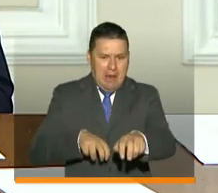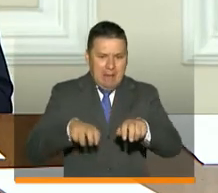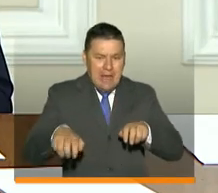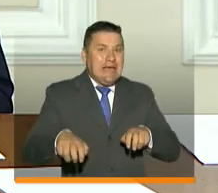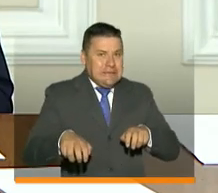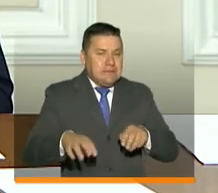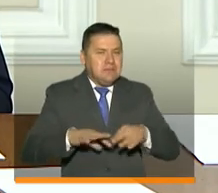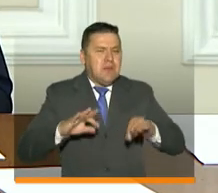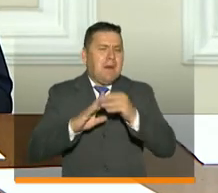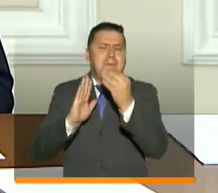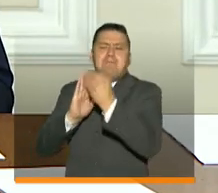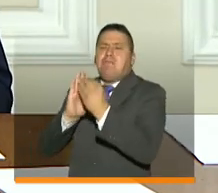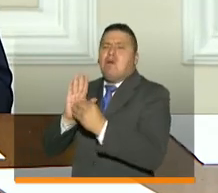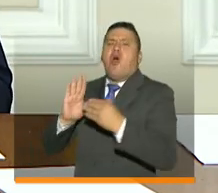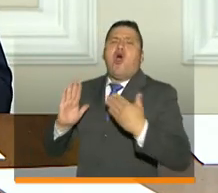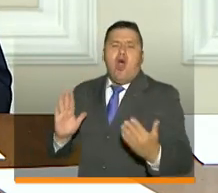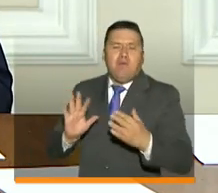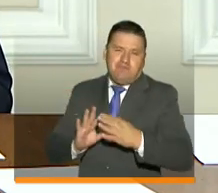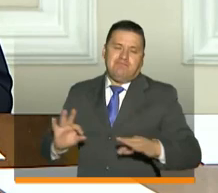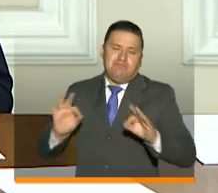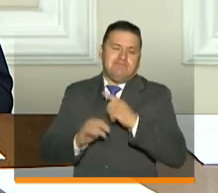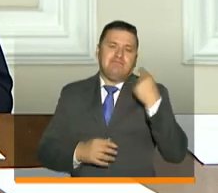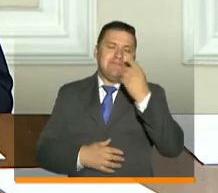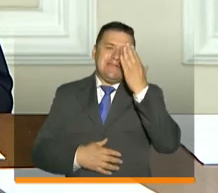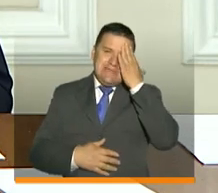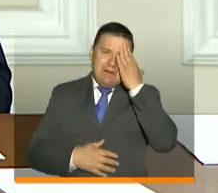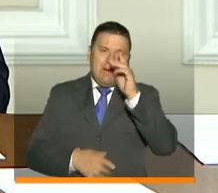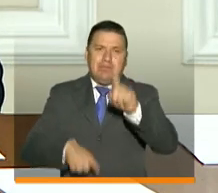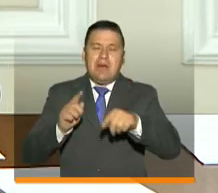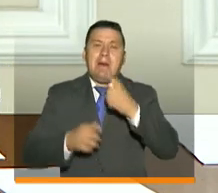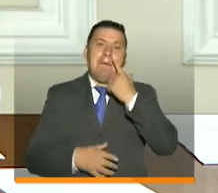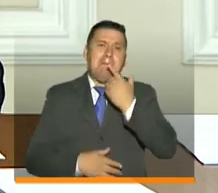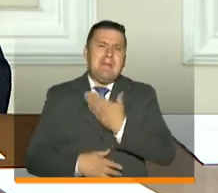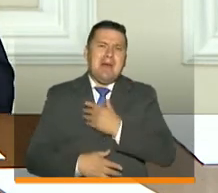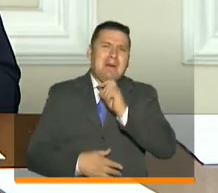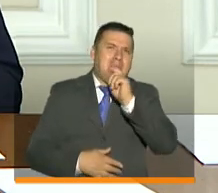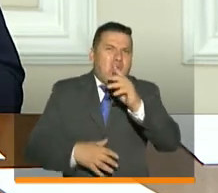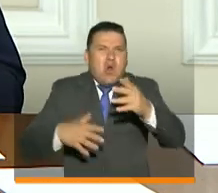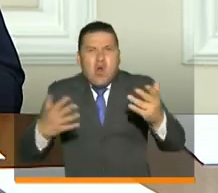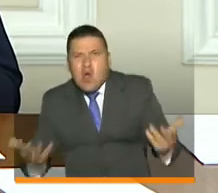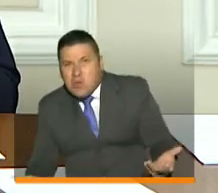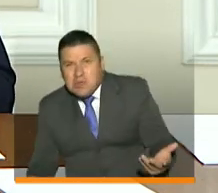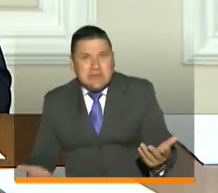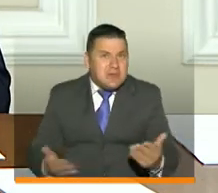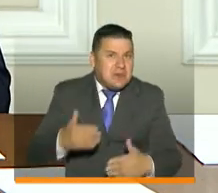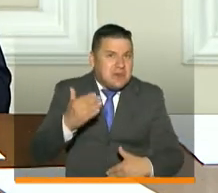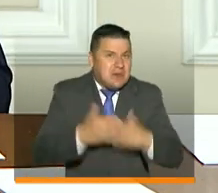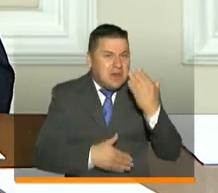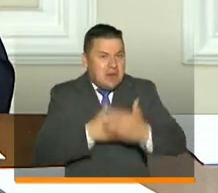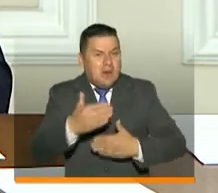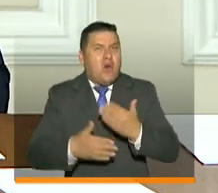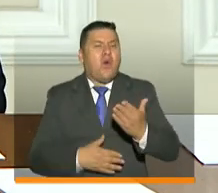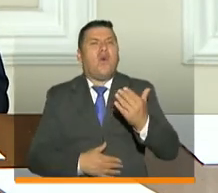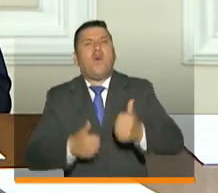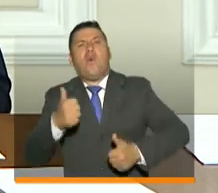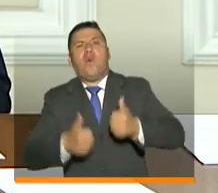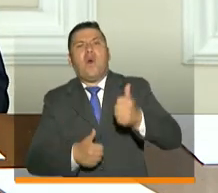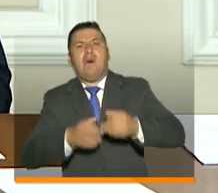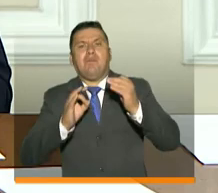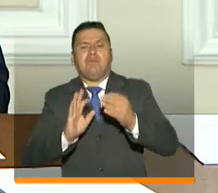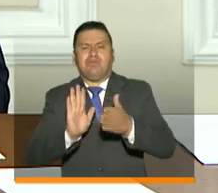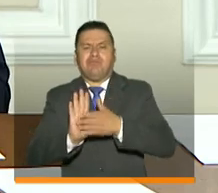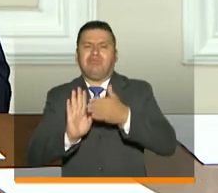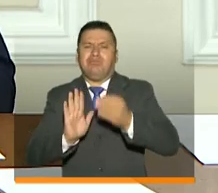papel vital en nuestro país. Y sabemos además que muchos padres se preguntarán, bueno, si vamos a empezar este proceso, ¿cuáles son las